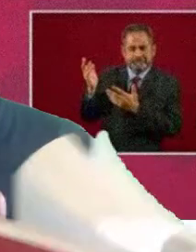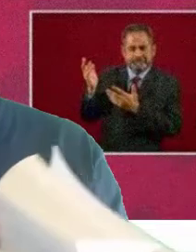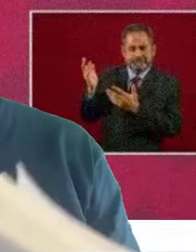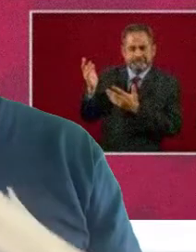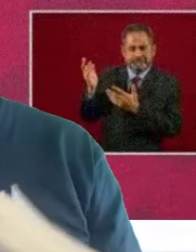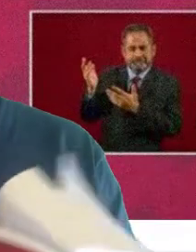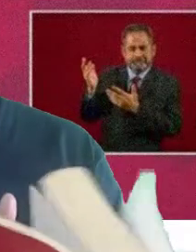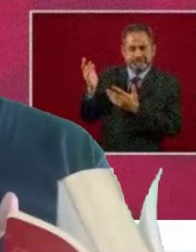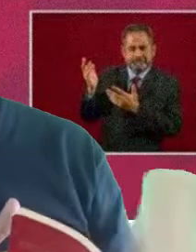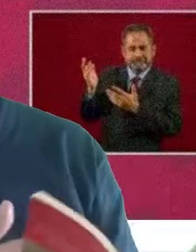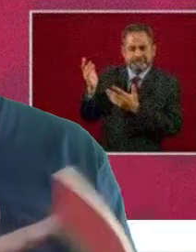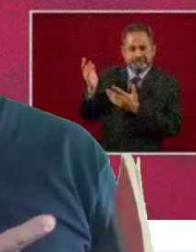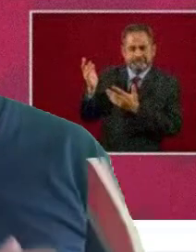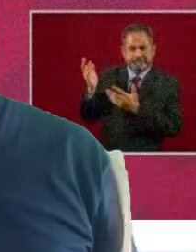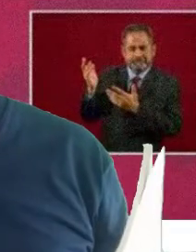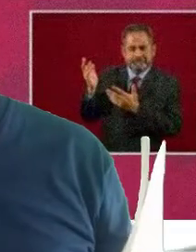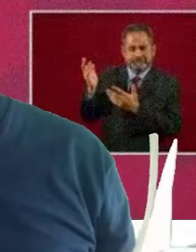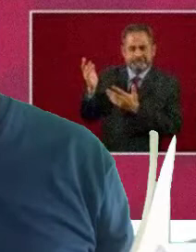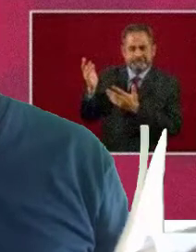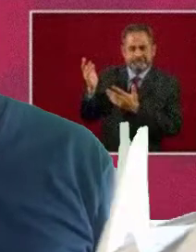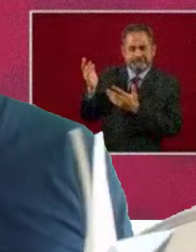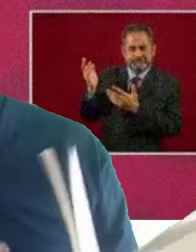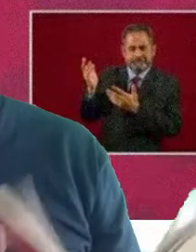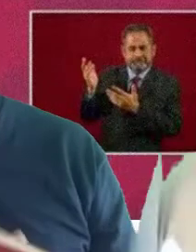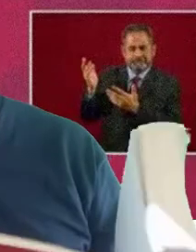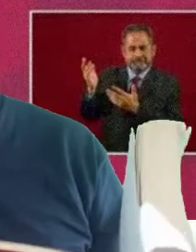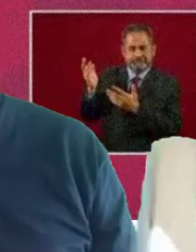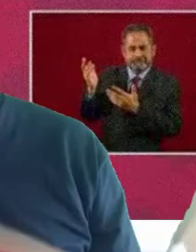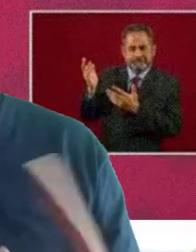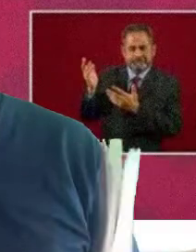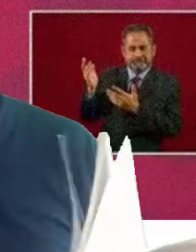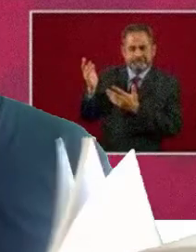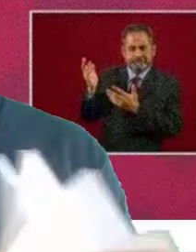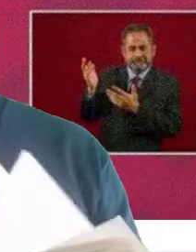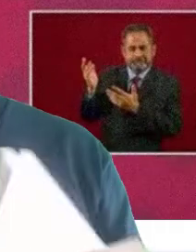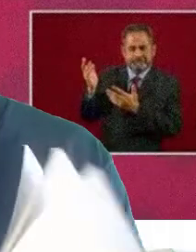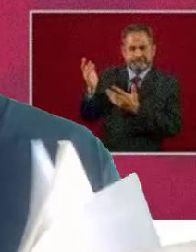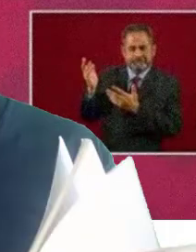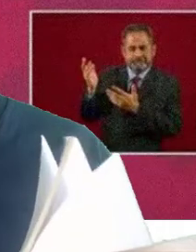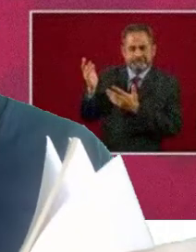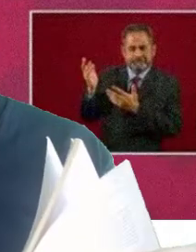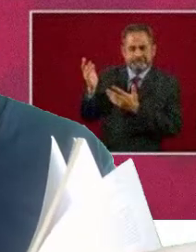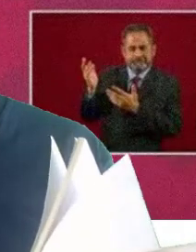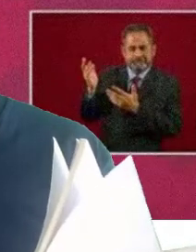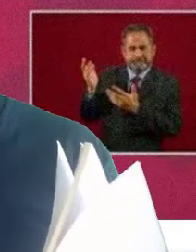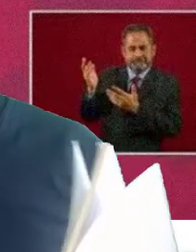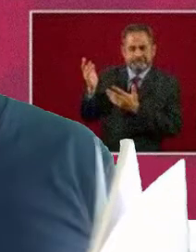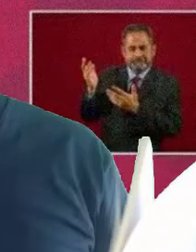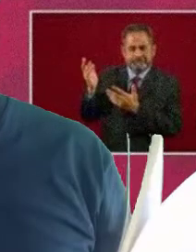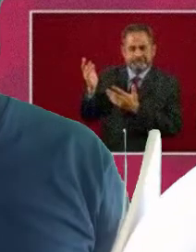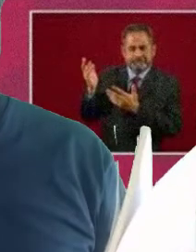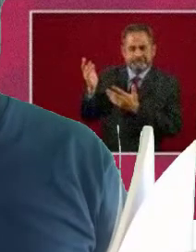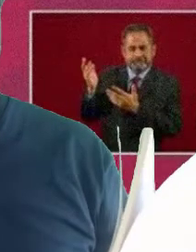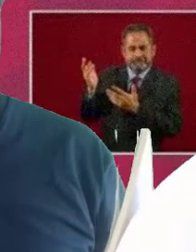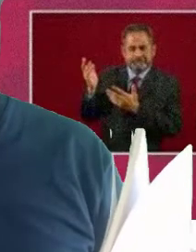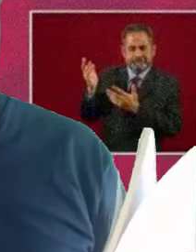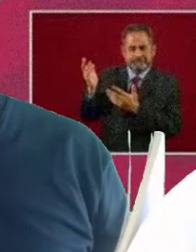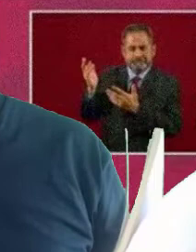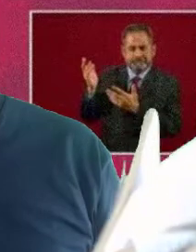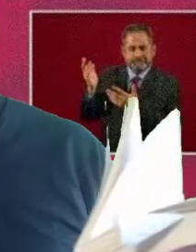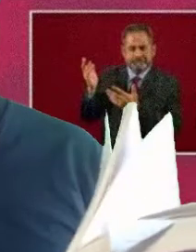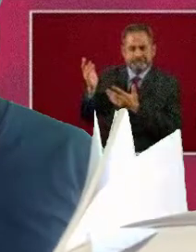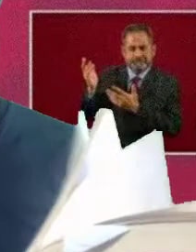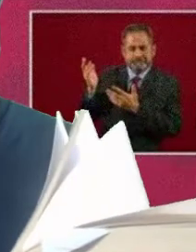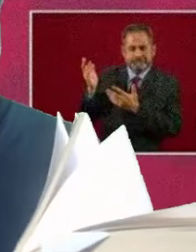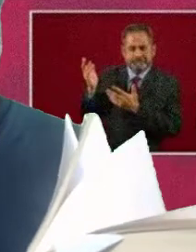eso además se ha estado reuniendo en estos días se reunió con los gobernadores del pri se va a reunir en un tiempo corto con los gobernadores del